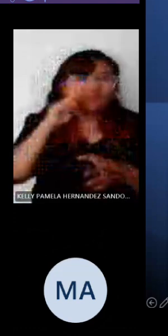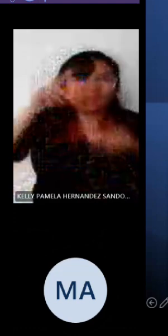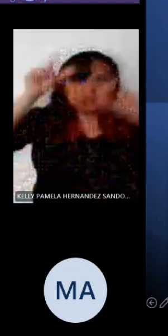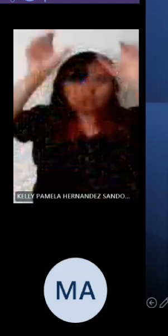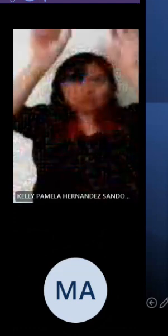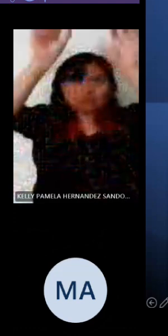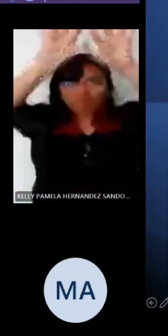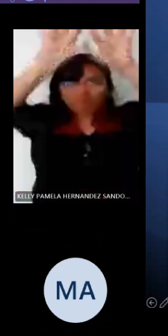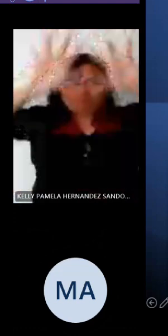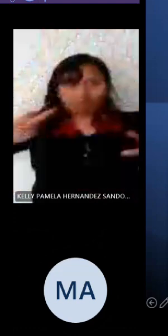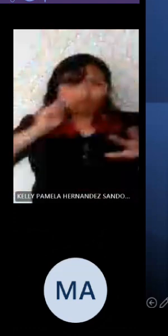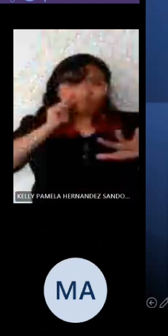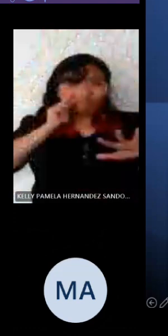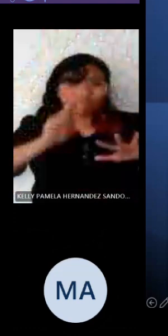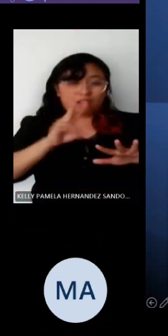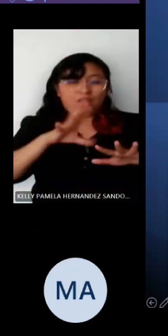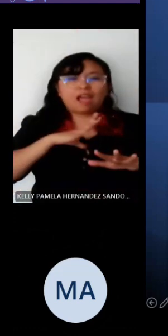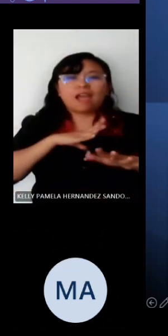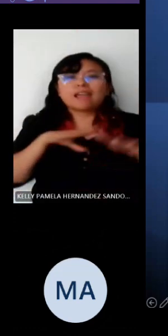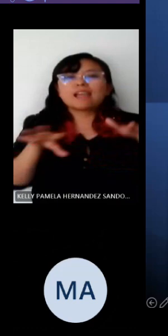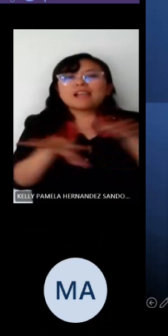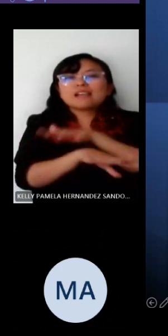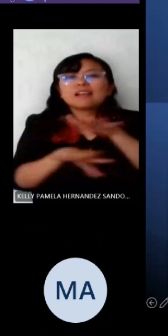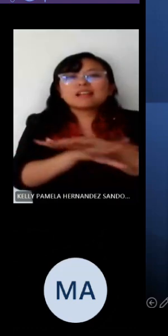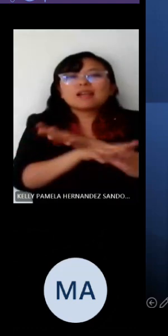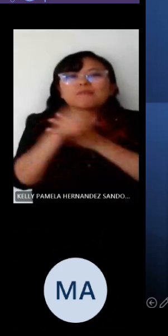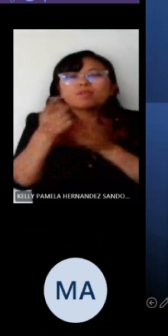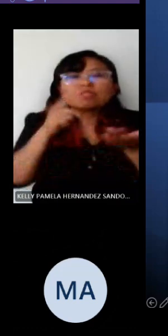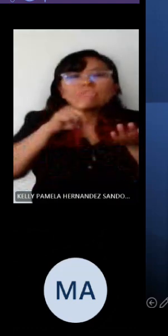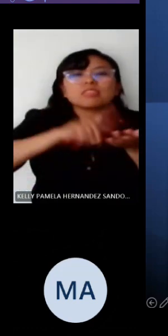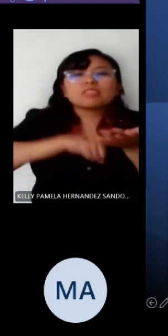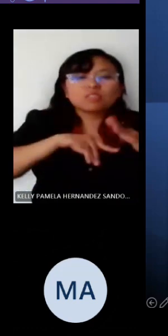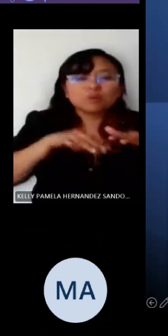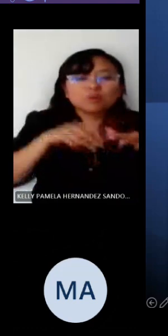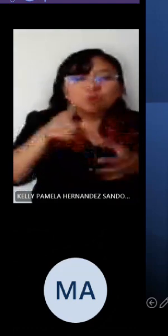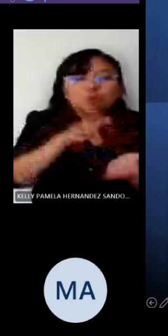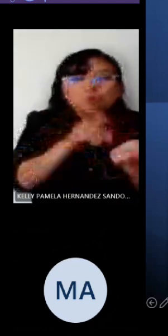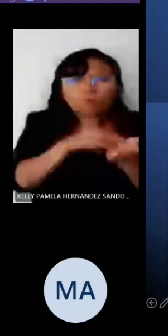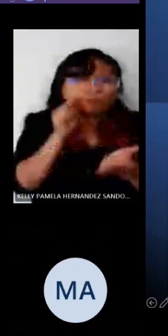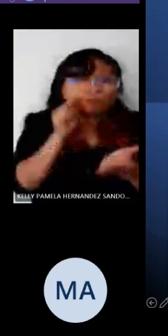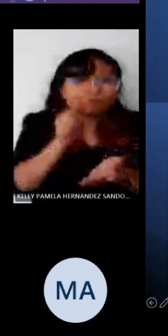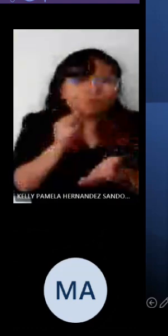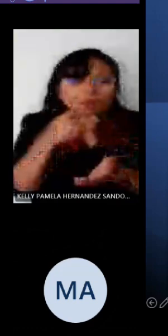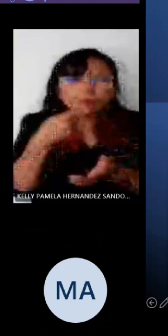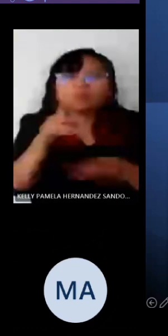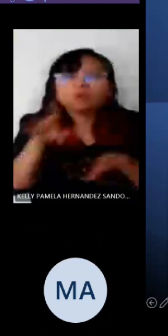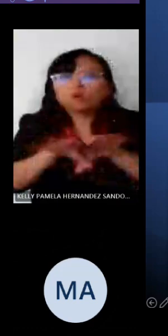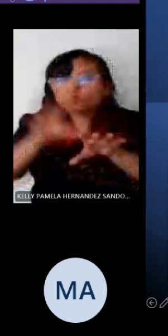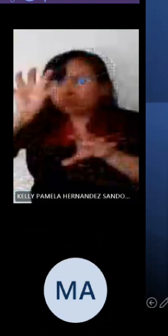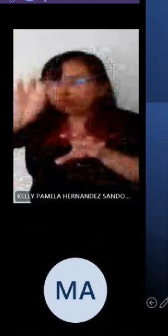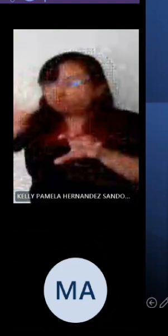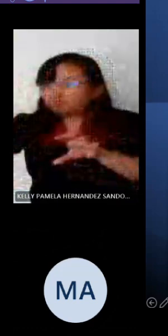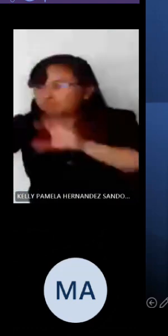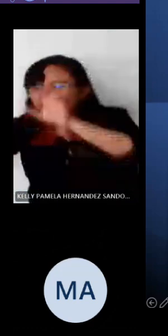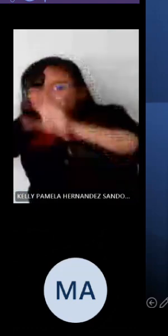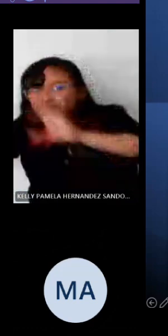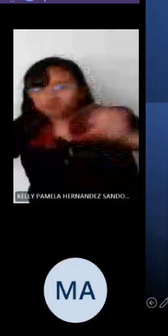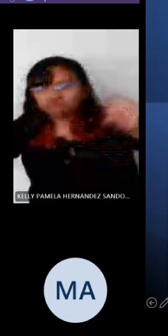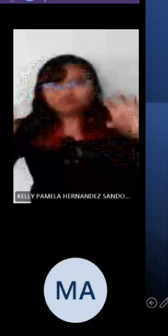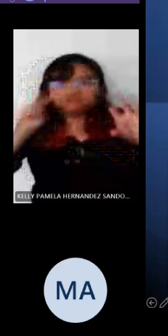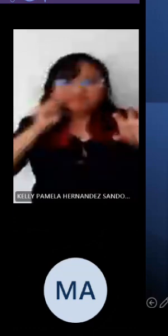un gen mutado en una de las copias y cómo se van a segregar de acuerdo a las probabilidades de heredar estos